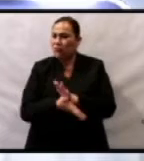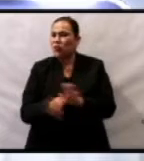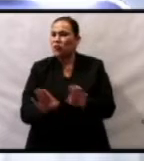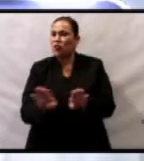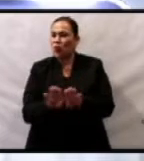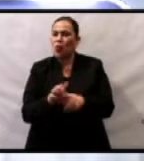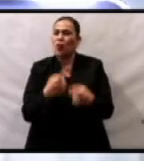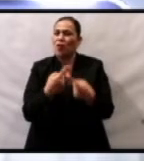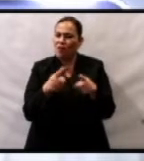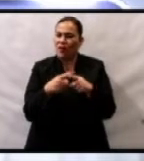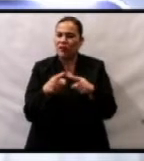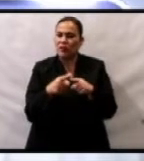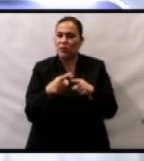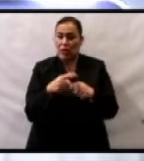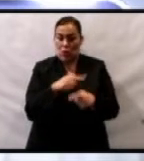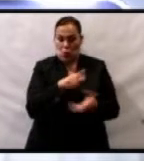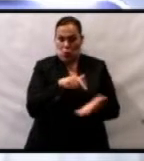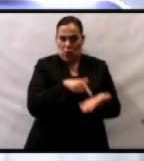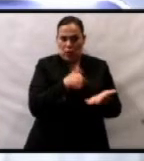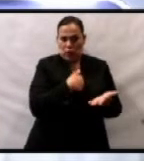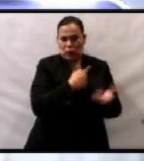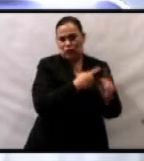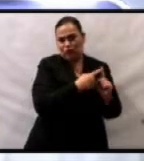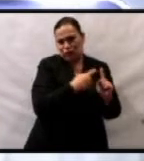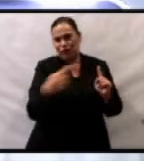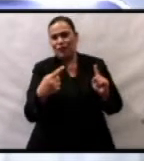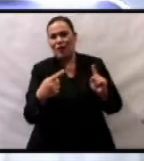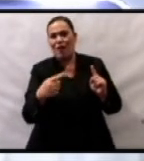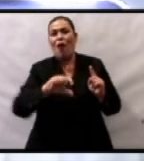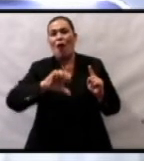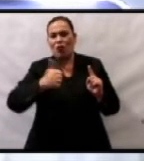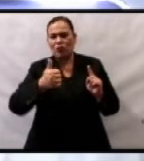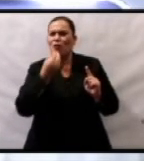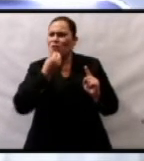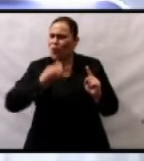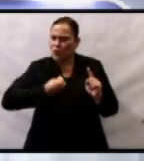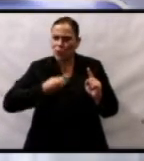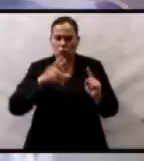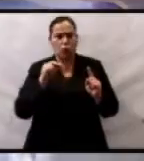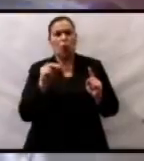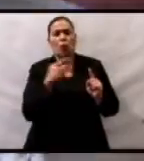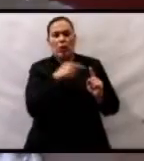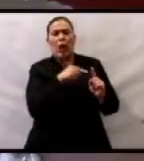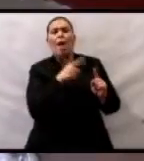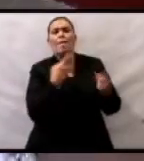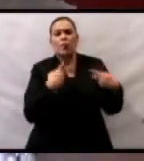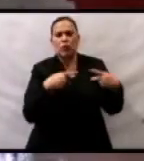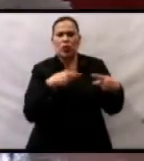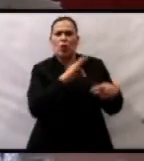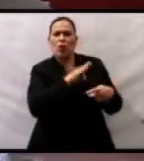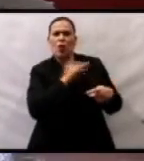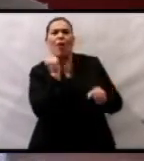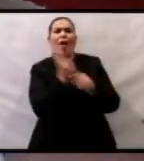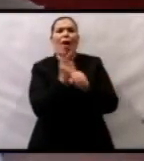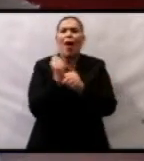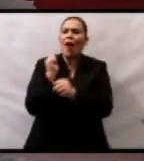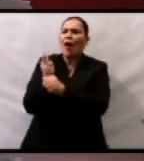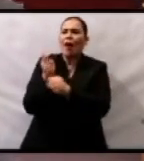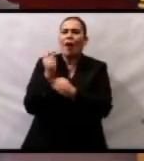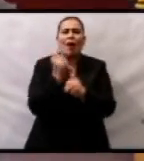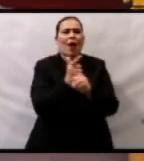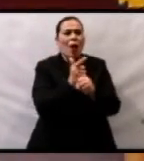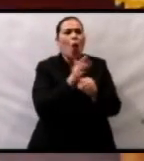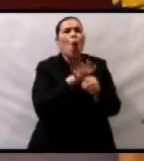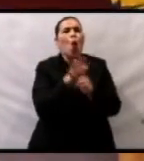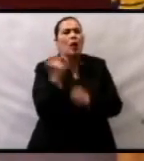donde estemos, a donde vayamos, el compromiso siga siendo, porque no cualquier persona puede darse cuenta de lo que la gente realmente